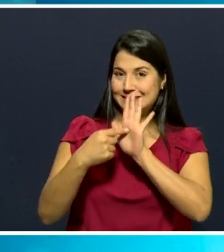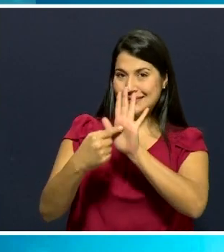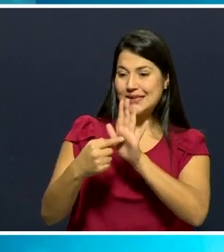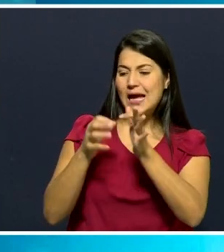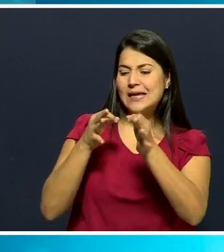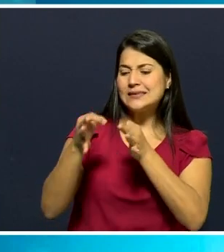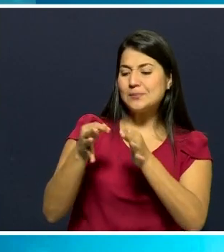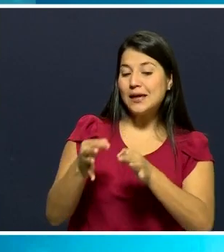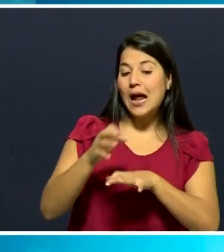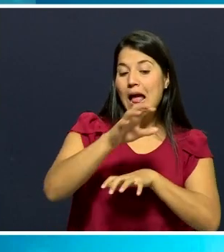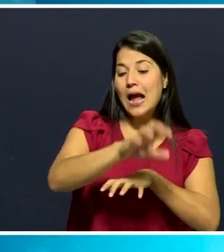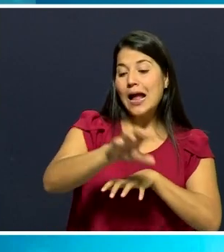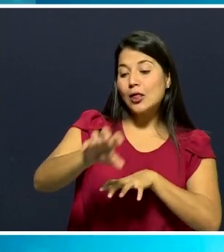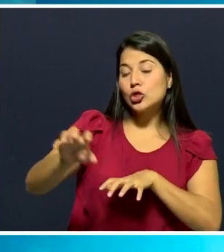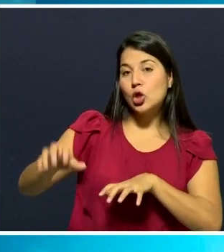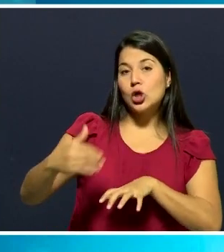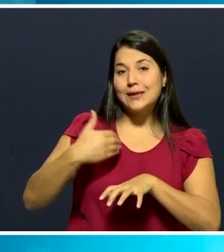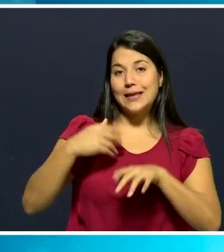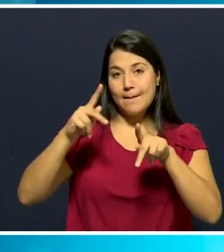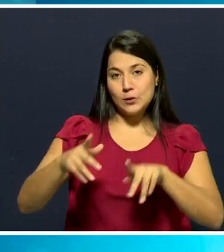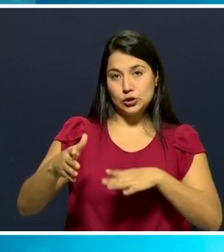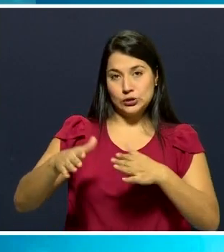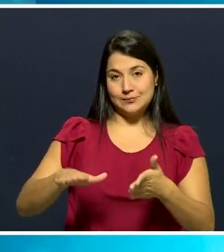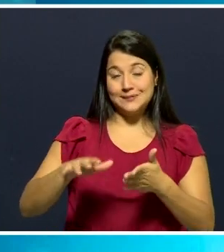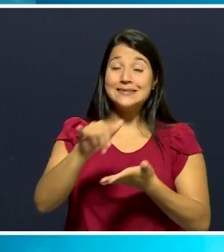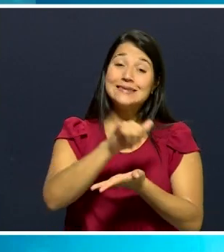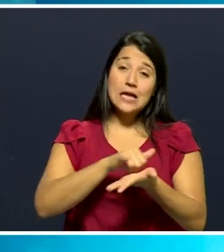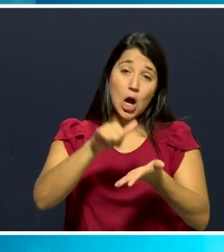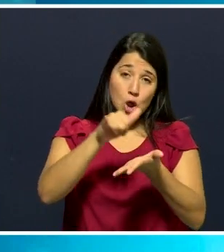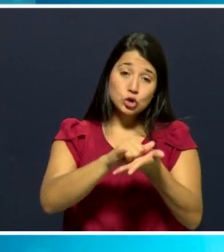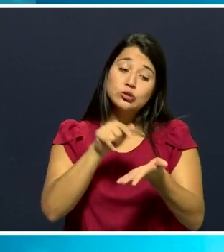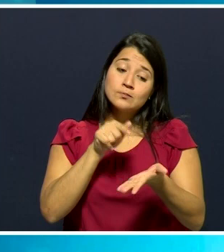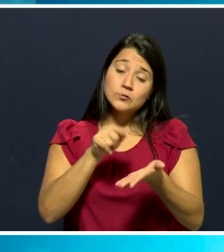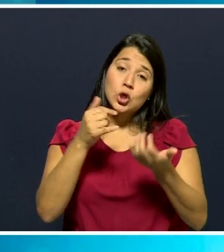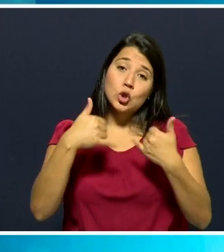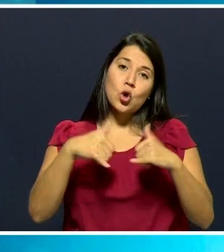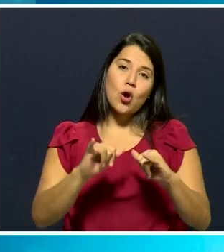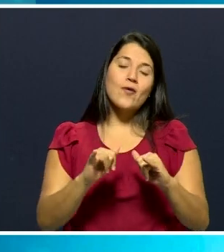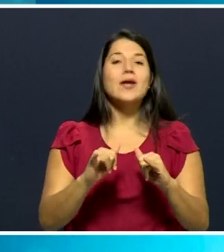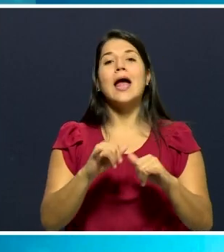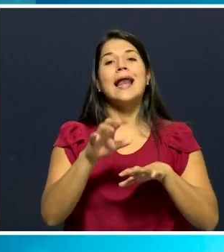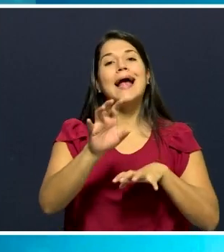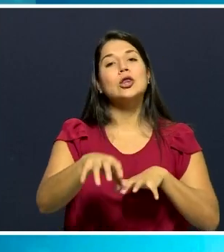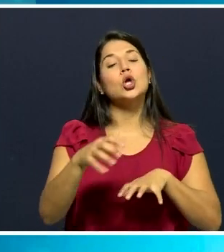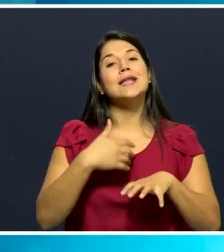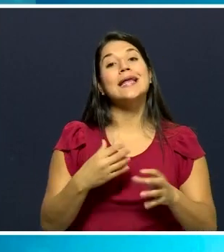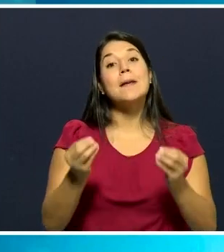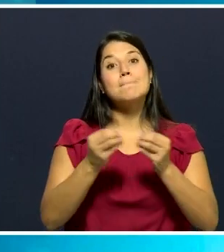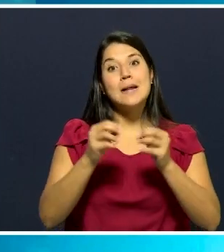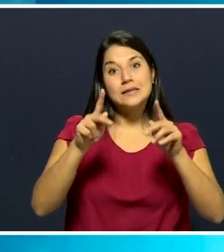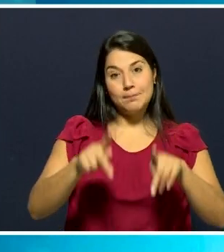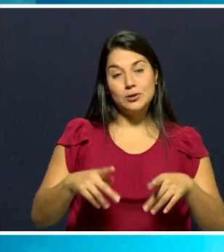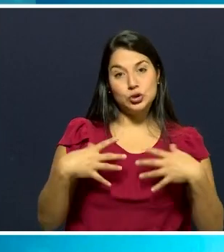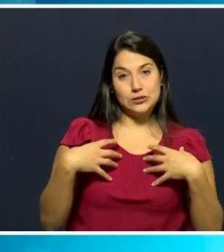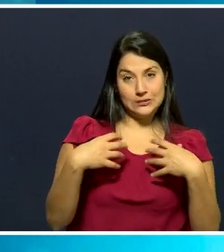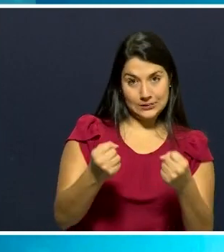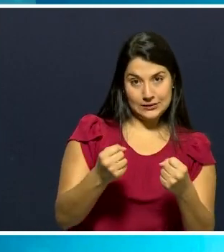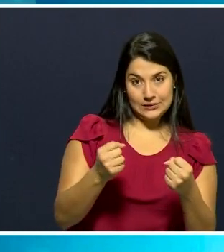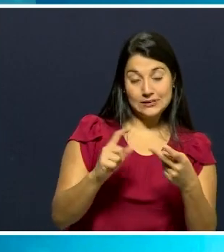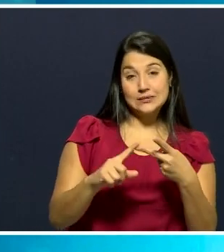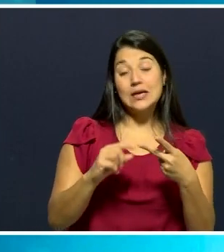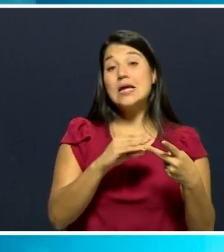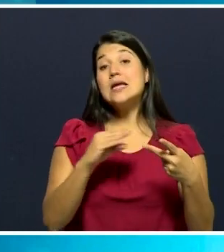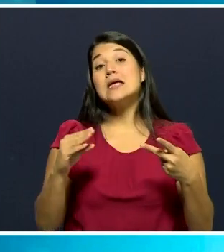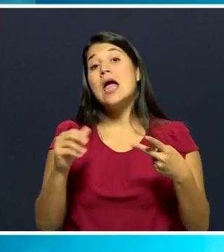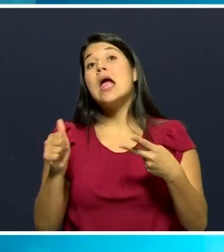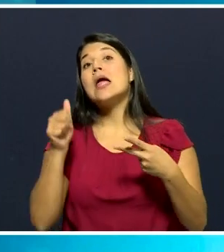cantones con fallecidos. San José sigue siendo el cantón con más cantidad de casos acumulados y recuperados e iguala a Alajuela